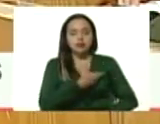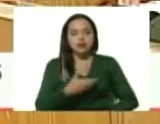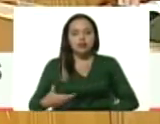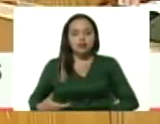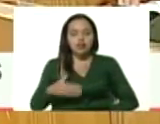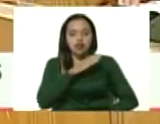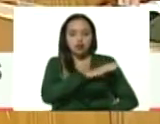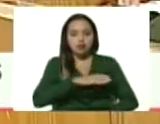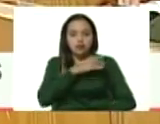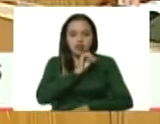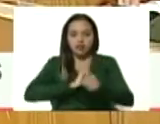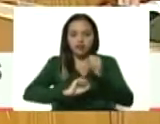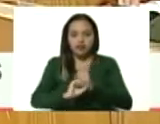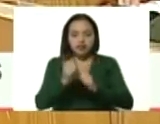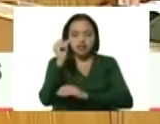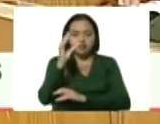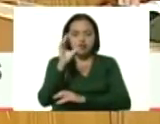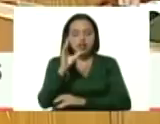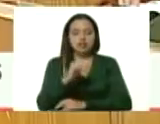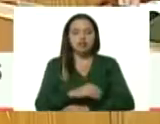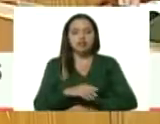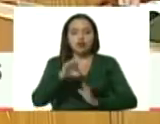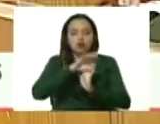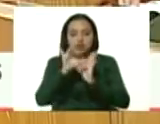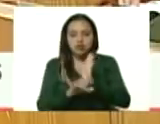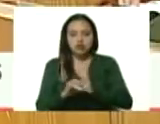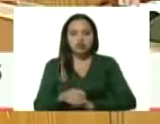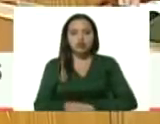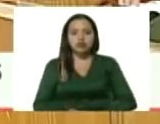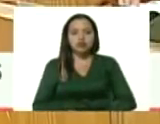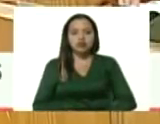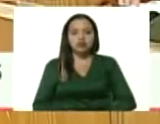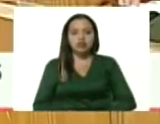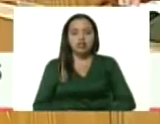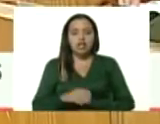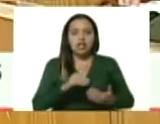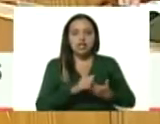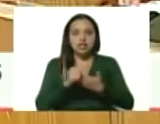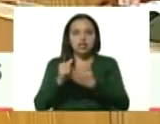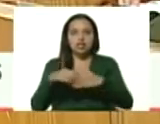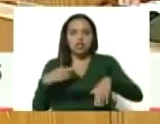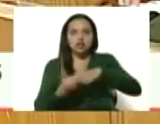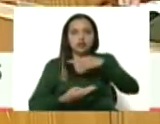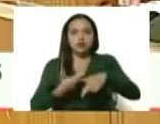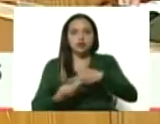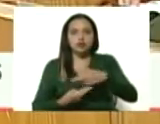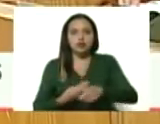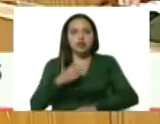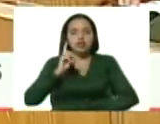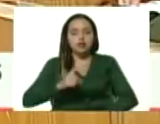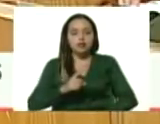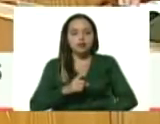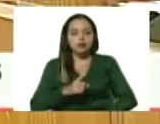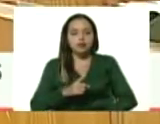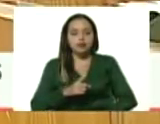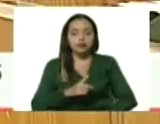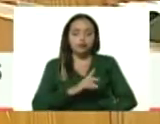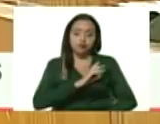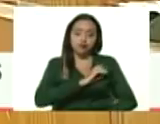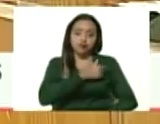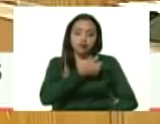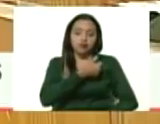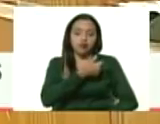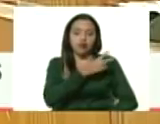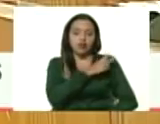de Defensa de la Asamblea Nacional Constituyente, líder revolucionario y comandante del ejército